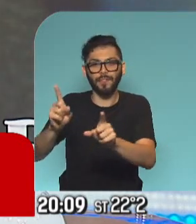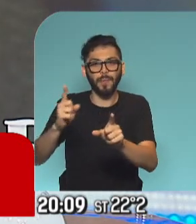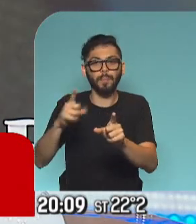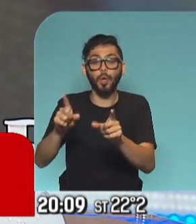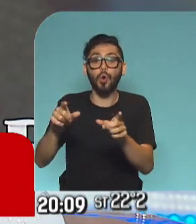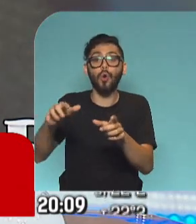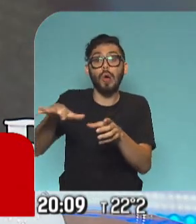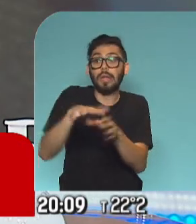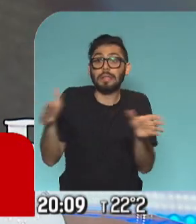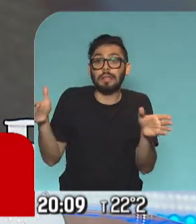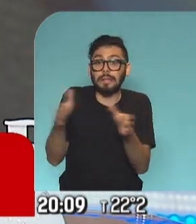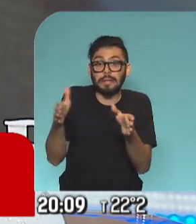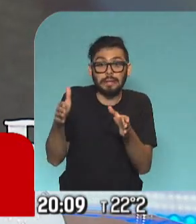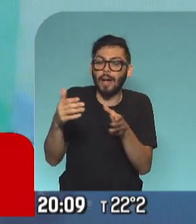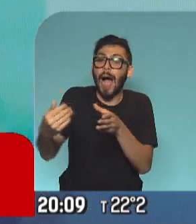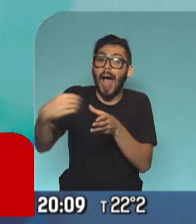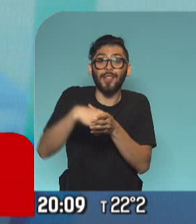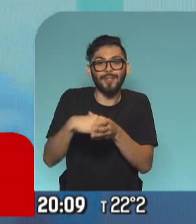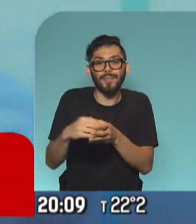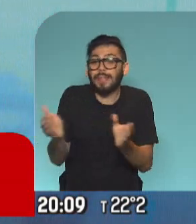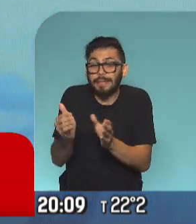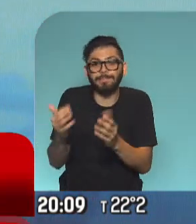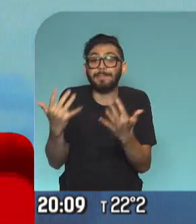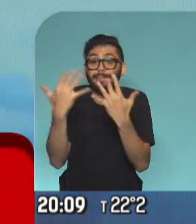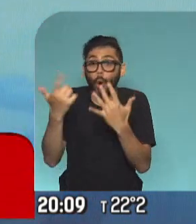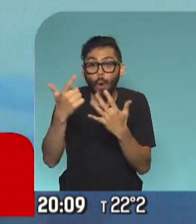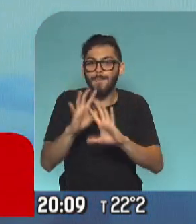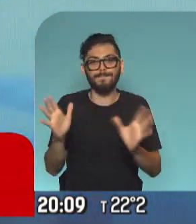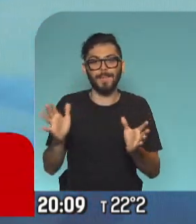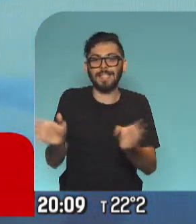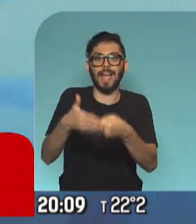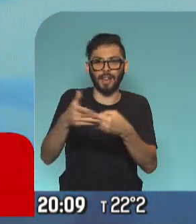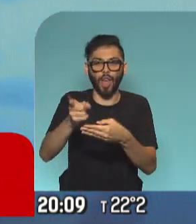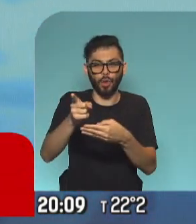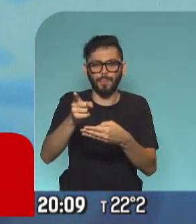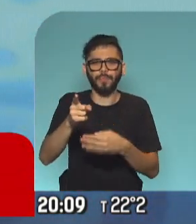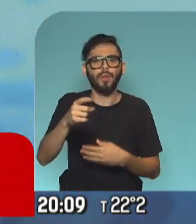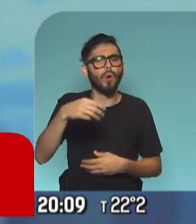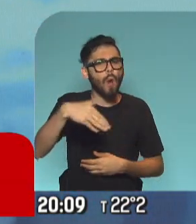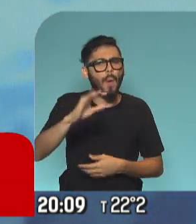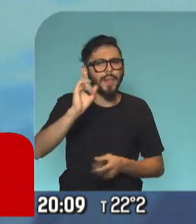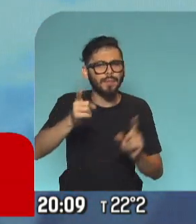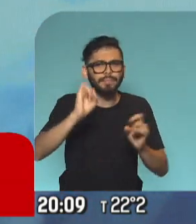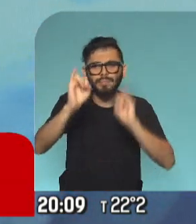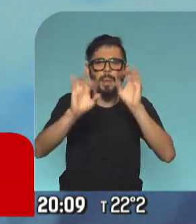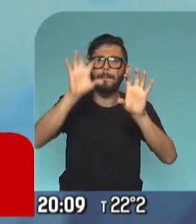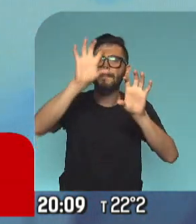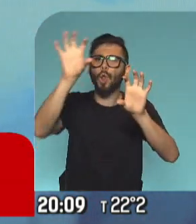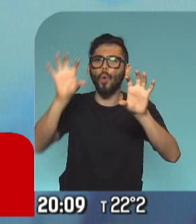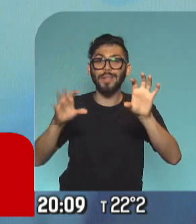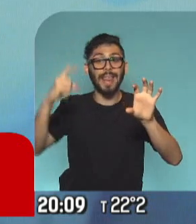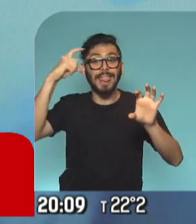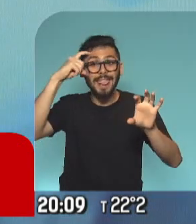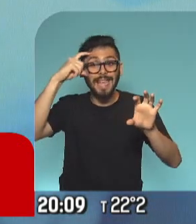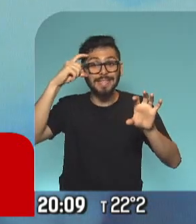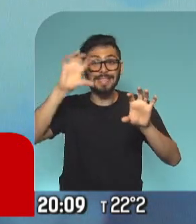se permite todavía los salones internos. En un ratito te metés con los departamentos de 10 provincias que seguirán en el aislamiento. Habló bien de Mendoza